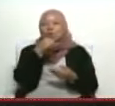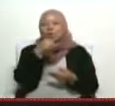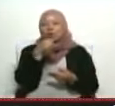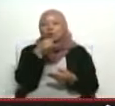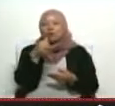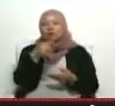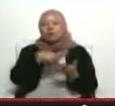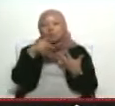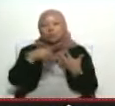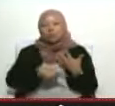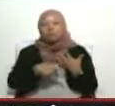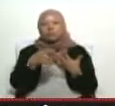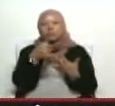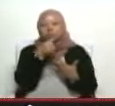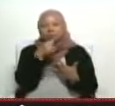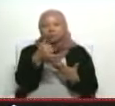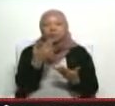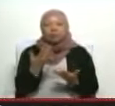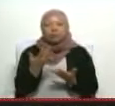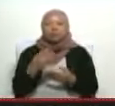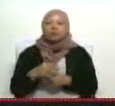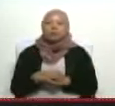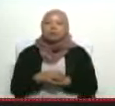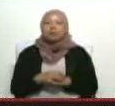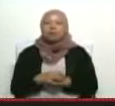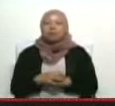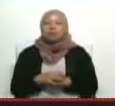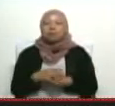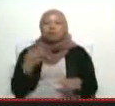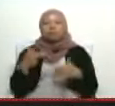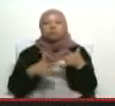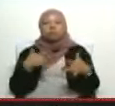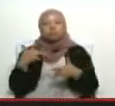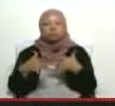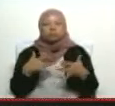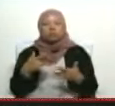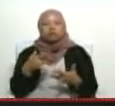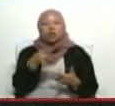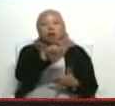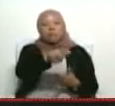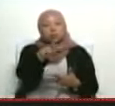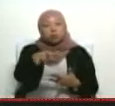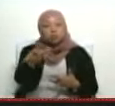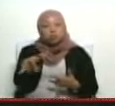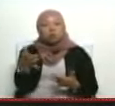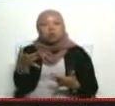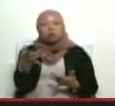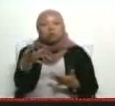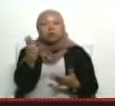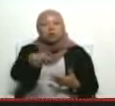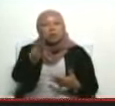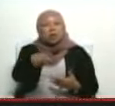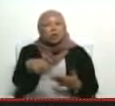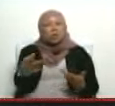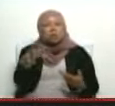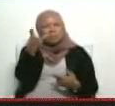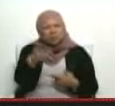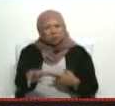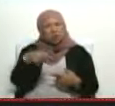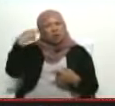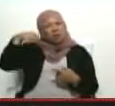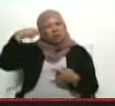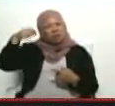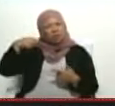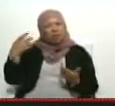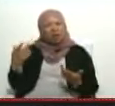en planes criminales. Es alguien que, sin ningún tipo, yo diría